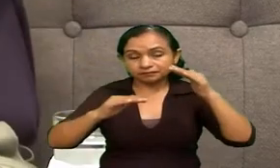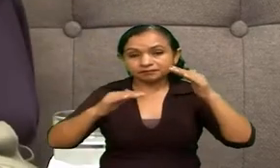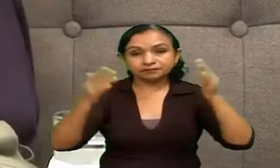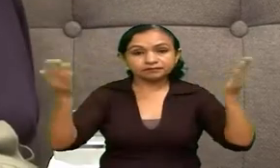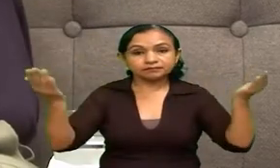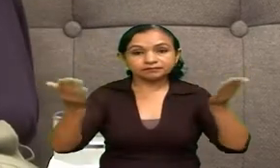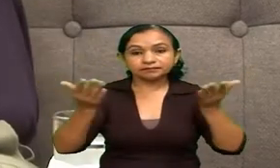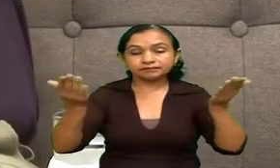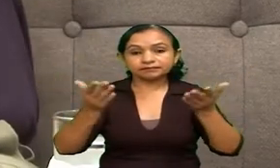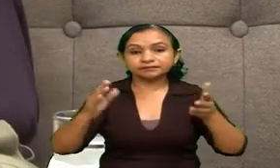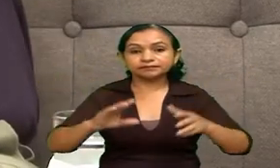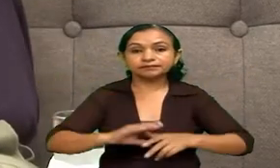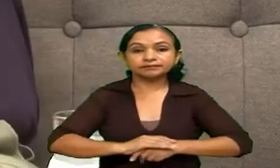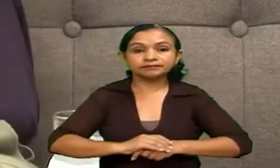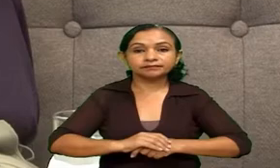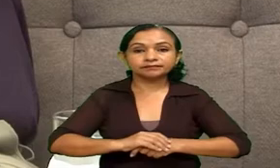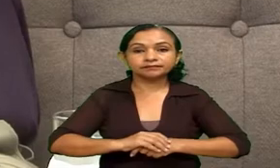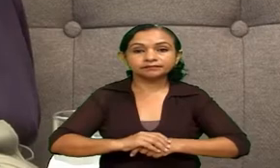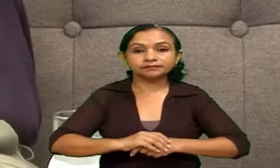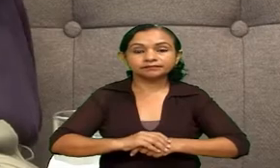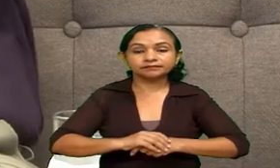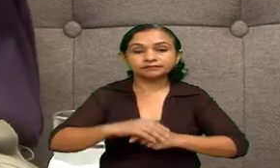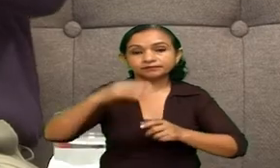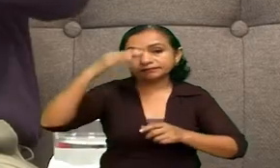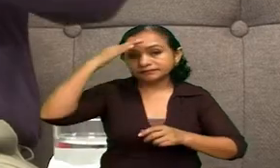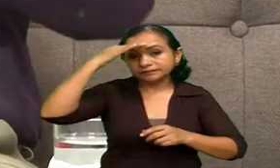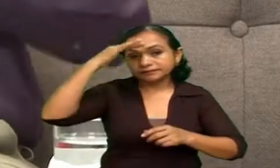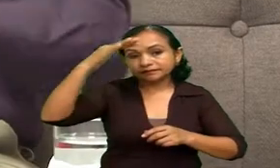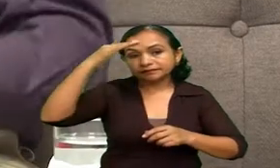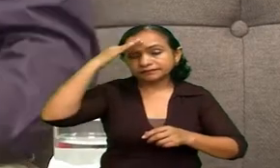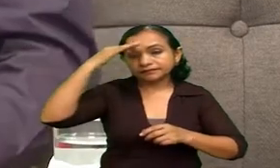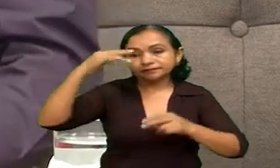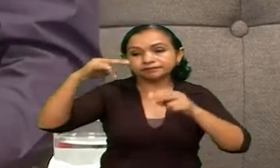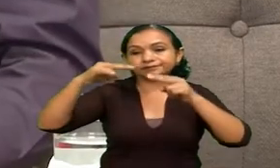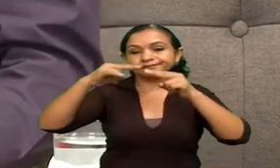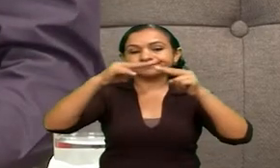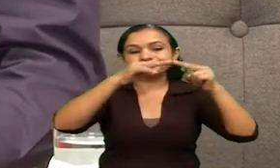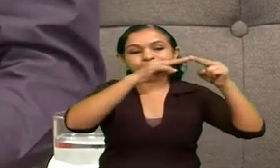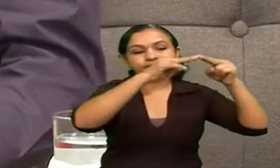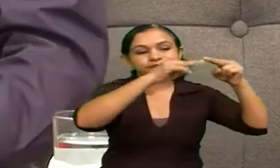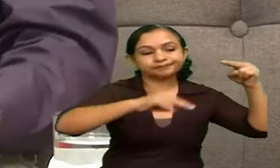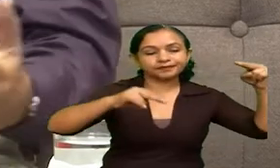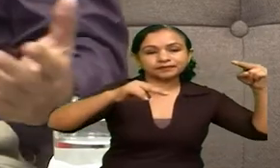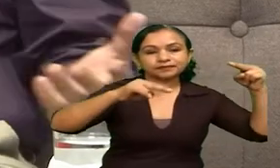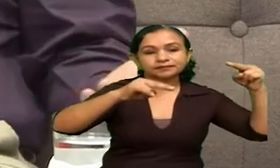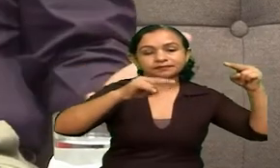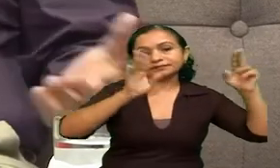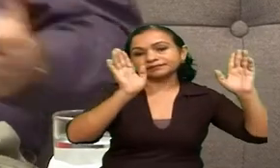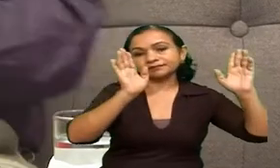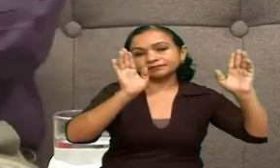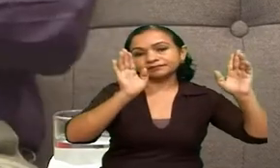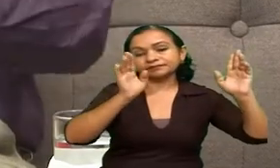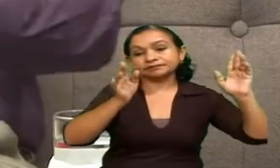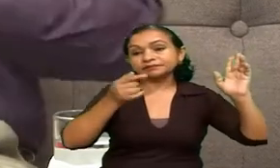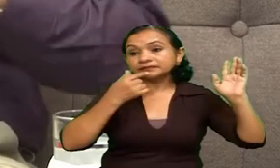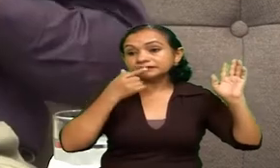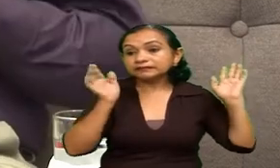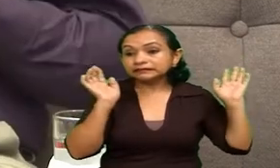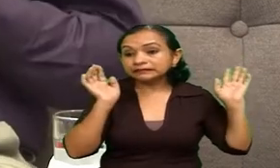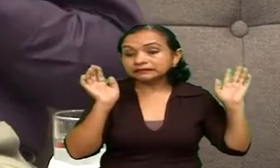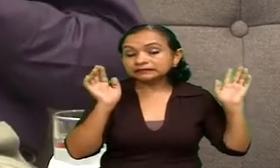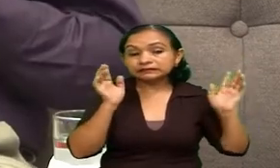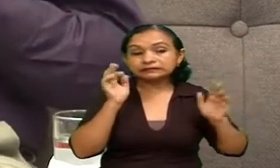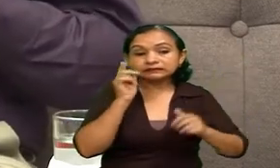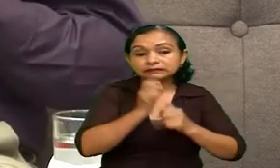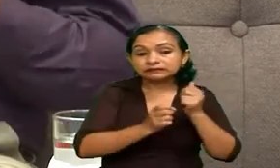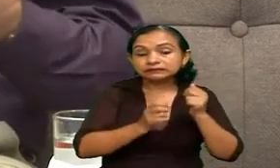Entonces, el México se desconecta de Guatemala. porque lo primero que dice, y toda esta región me va a afectar,